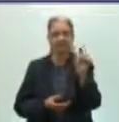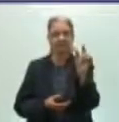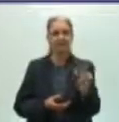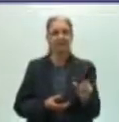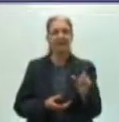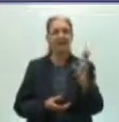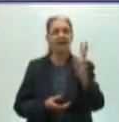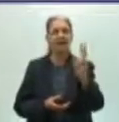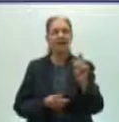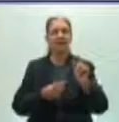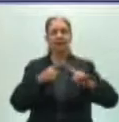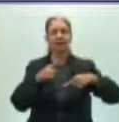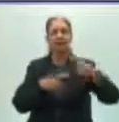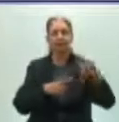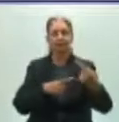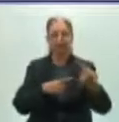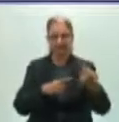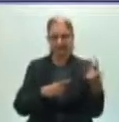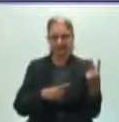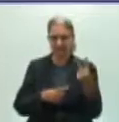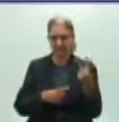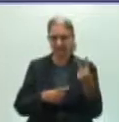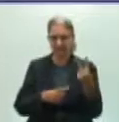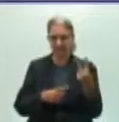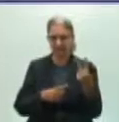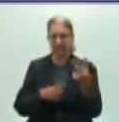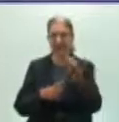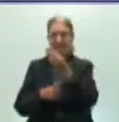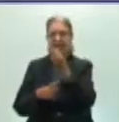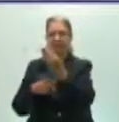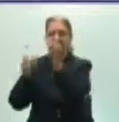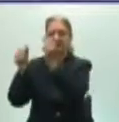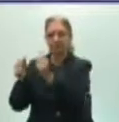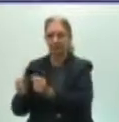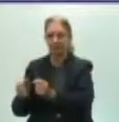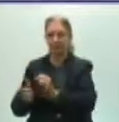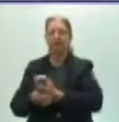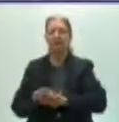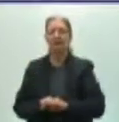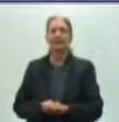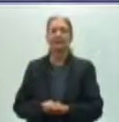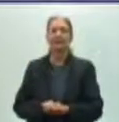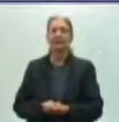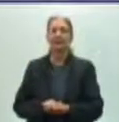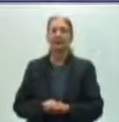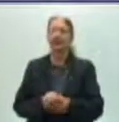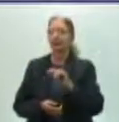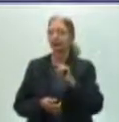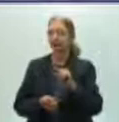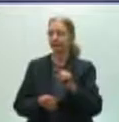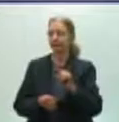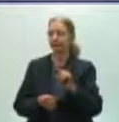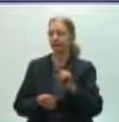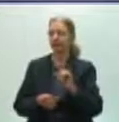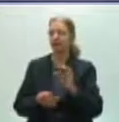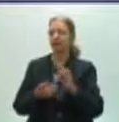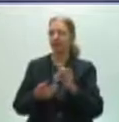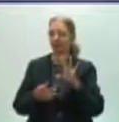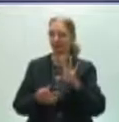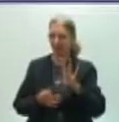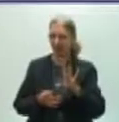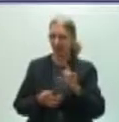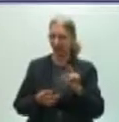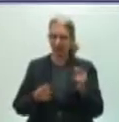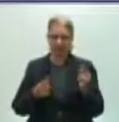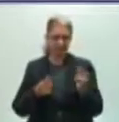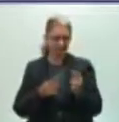contra y en la segunda la frecuencia absoluta. ¿Es una casualidad que los valores